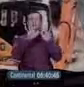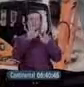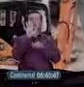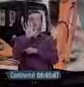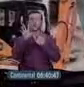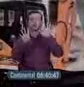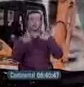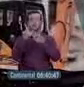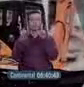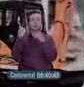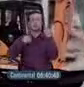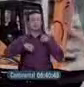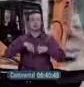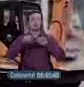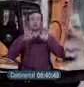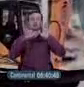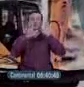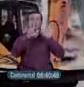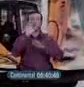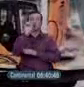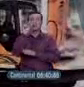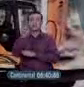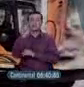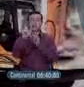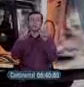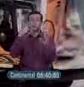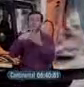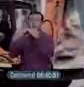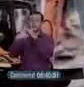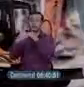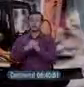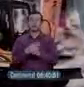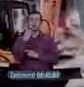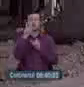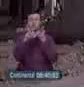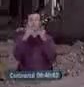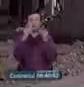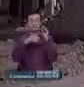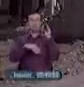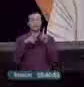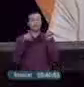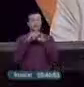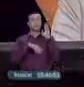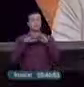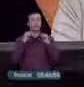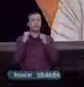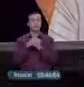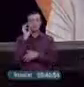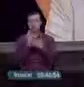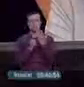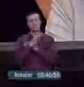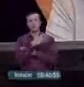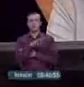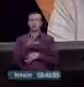4.859 heridos, 80.000 desplazados y 12 desaparecidos. Estas son las cifras de mayor impacto. Pues en total fueron